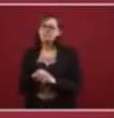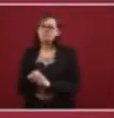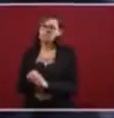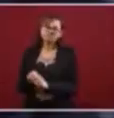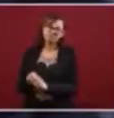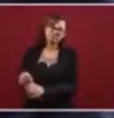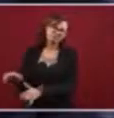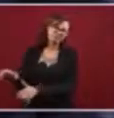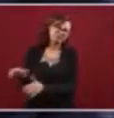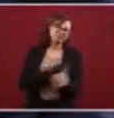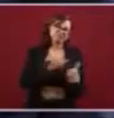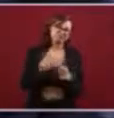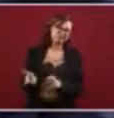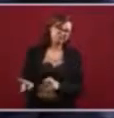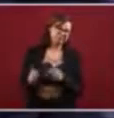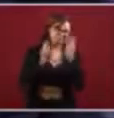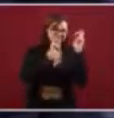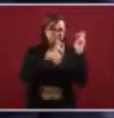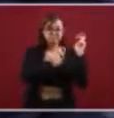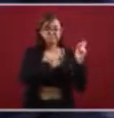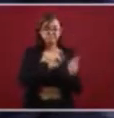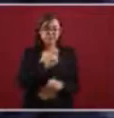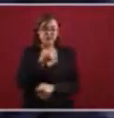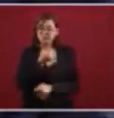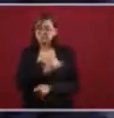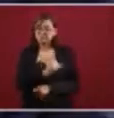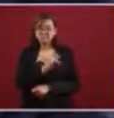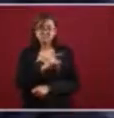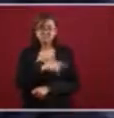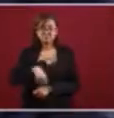ese era el objetivo,